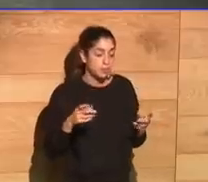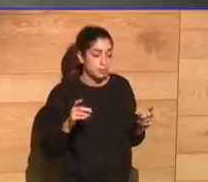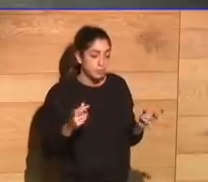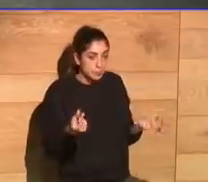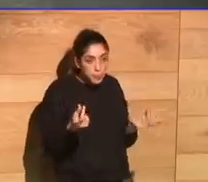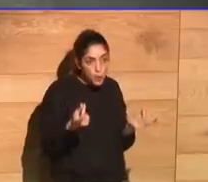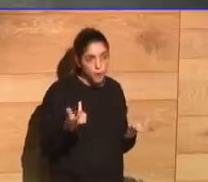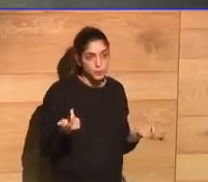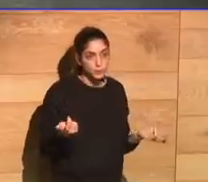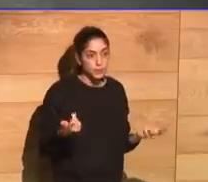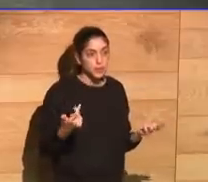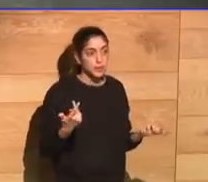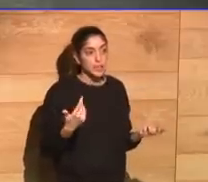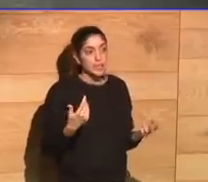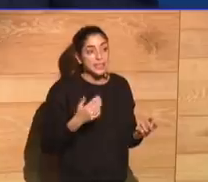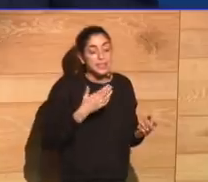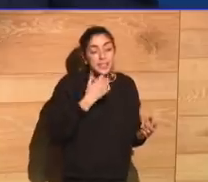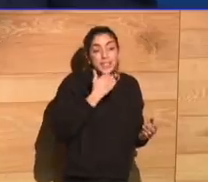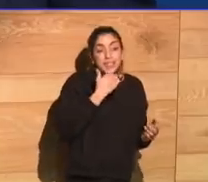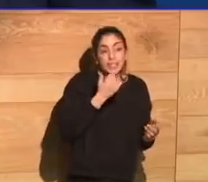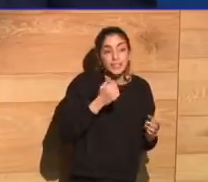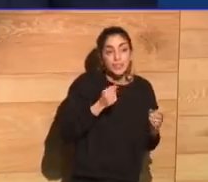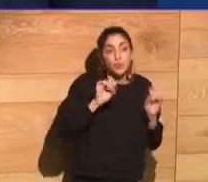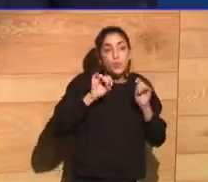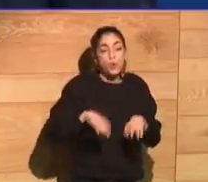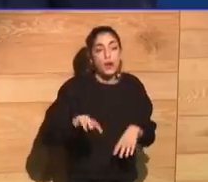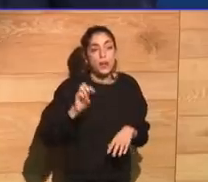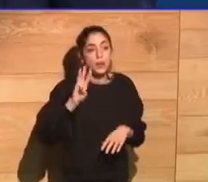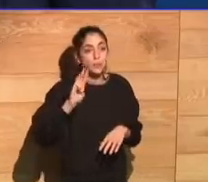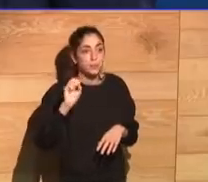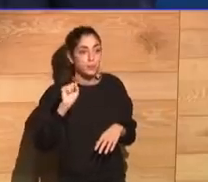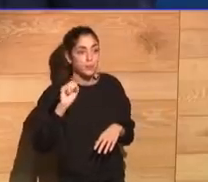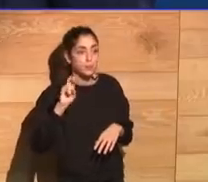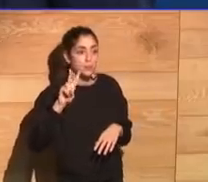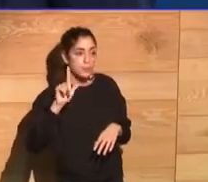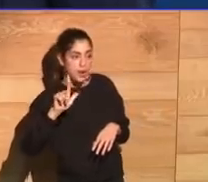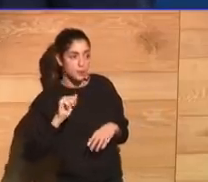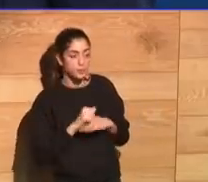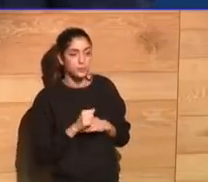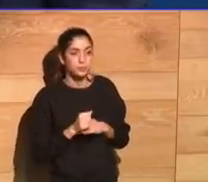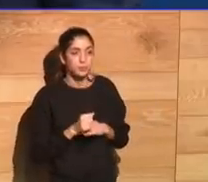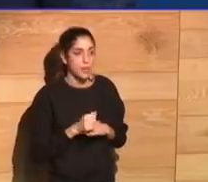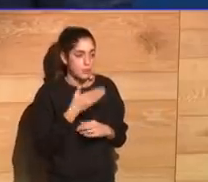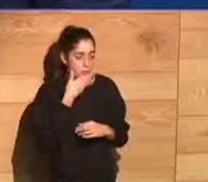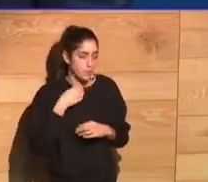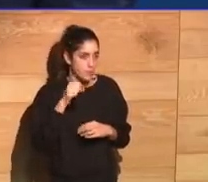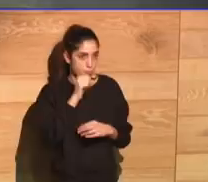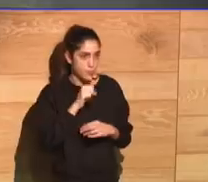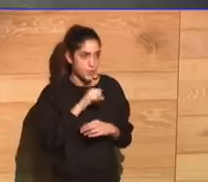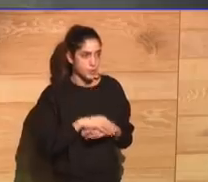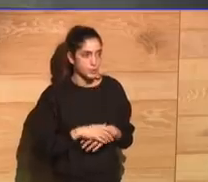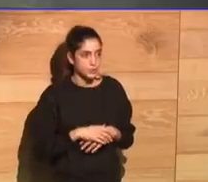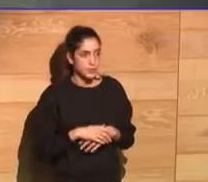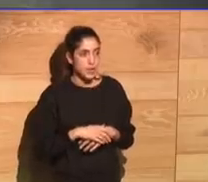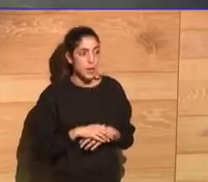es casi tan guapo como Paul Newman. Y en algunos papeles es más guapo que Paul Newman. Más guapo que Venga, hombre. Mucho más guapo que Christopher. Adelante, Juan.